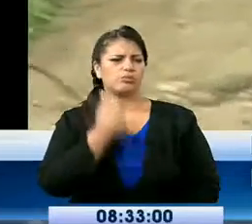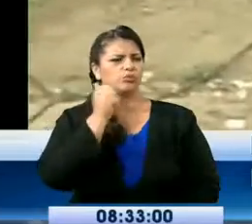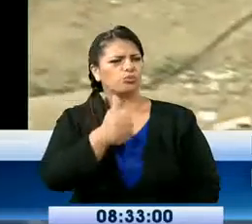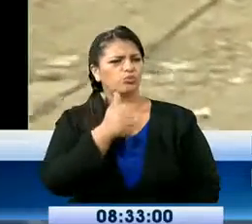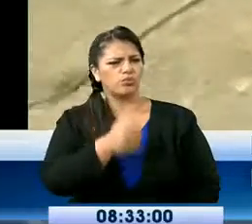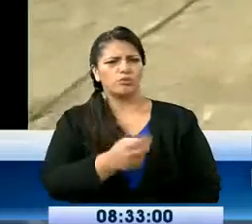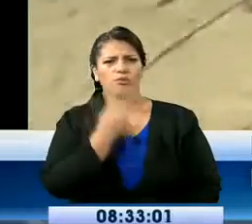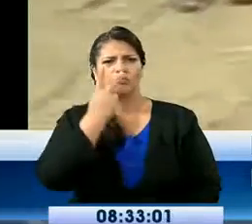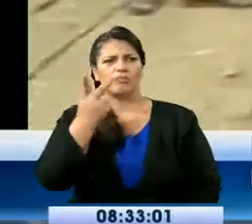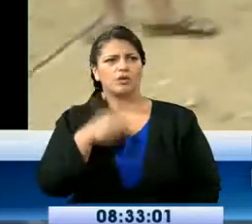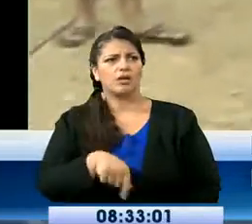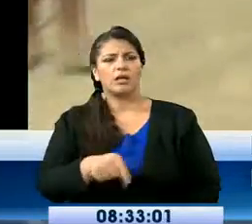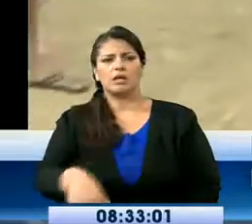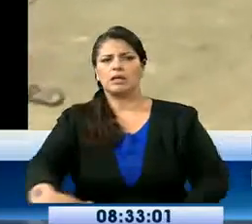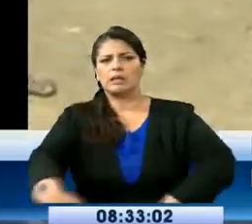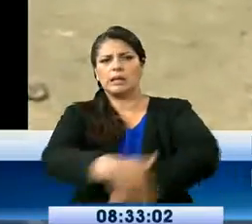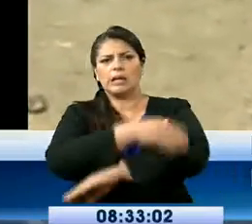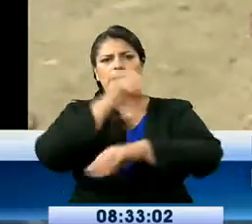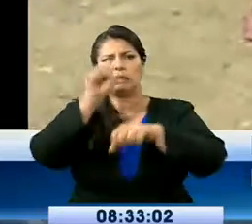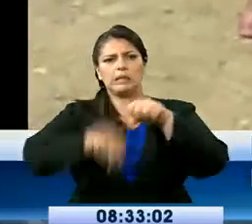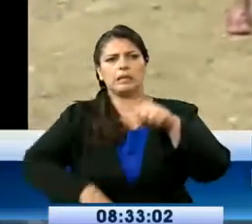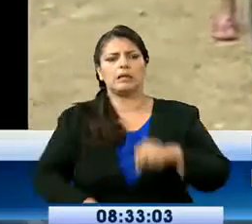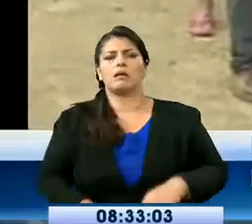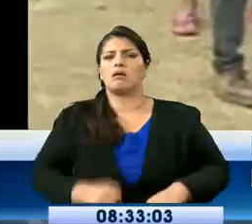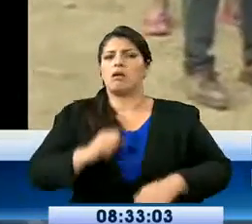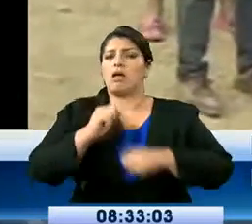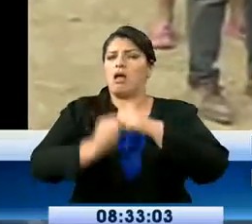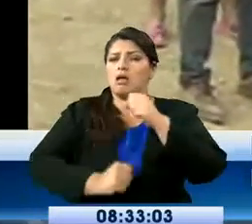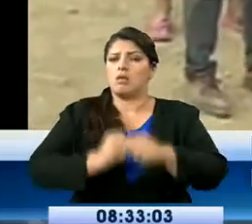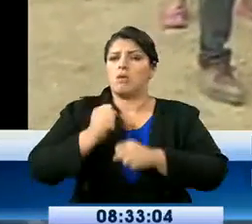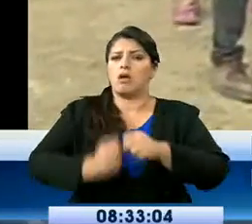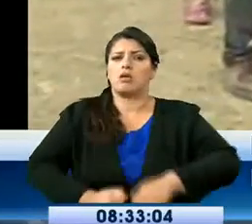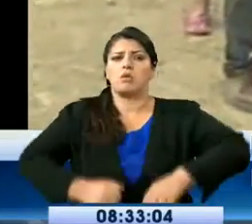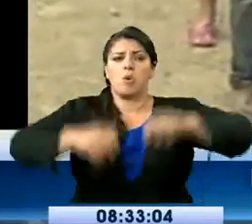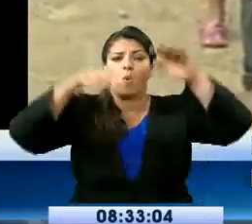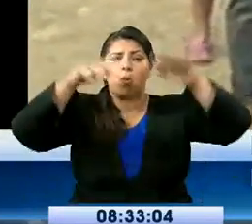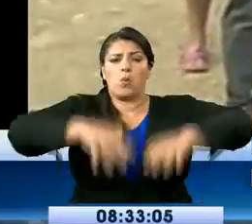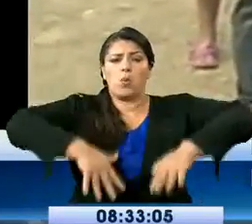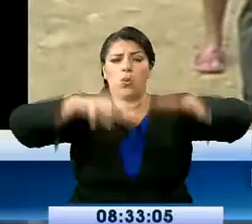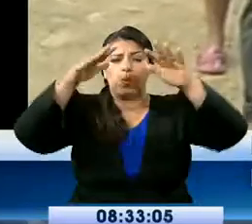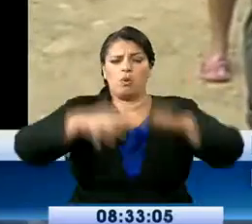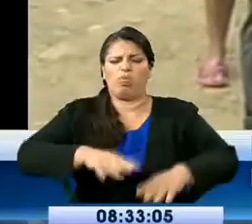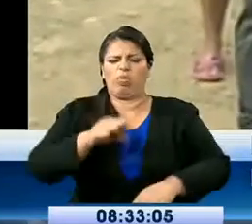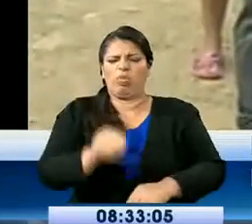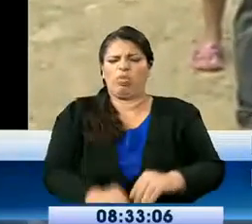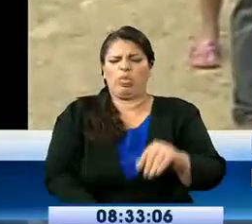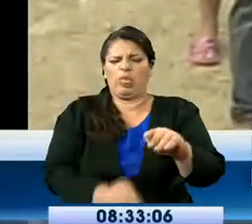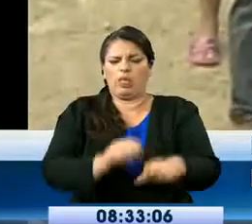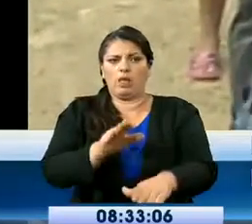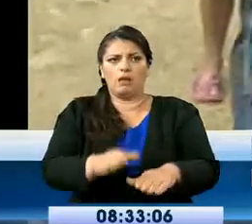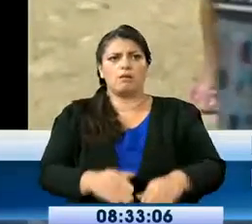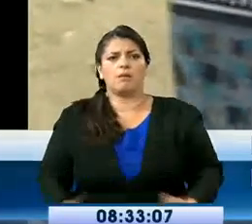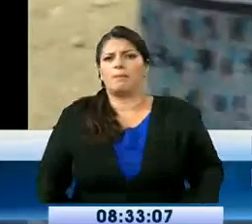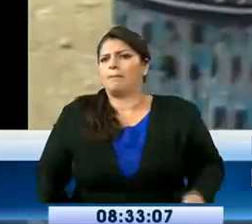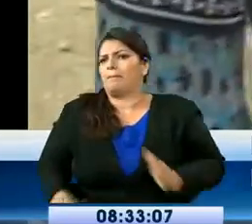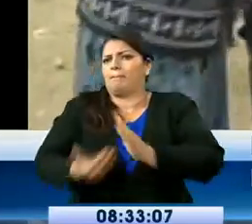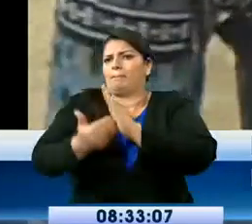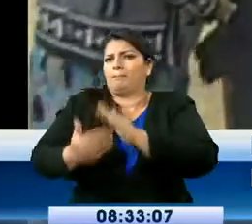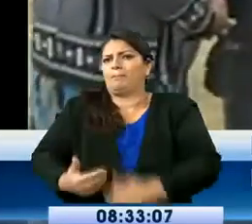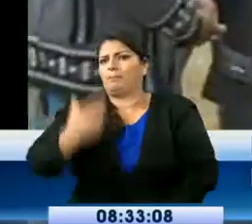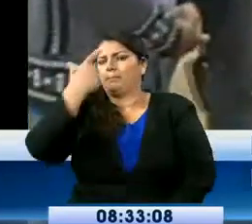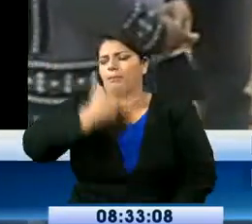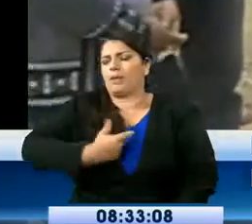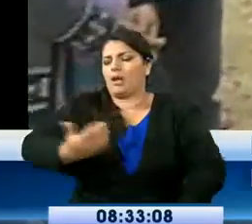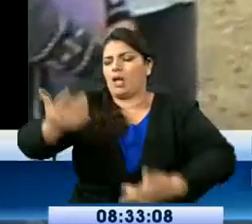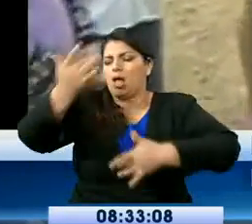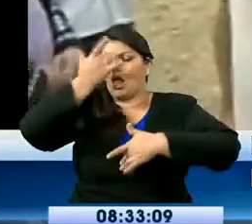Todos los años recibimos lodo aquí, todos los años tenemos. ¿Usted cree que se llega a enfermar una persona en medio de invierno? Aquí nadie lo lleva. Se muere, papá